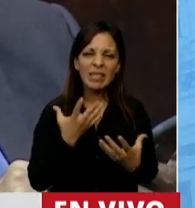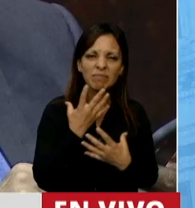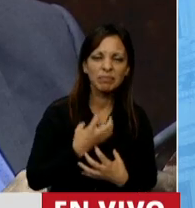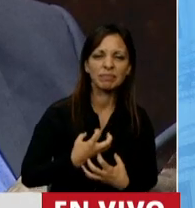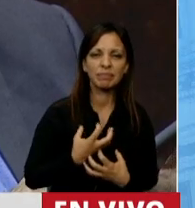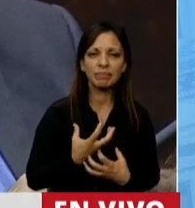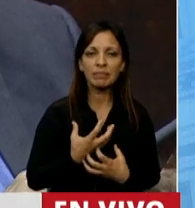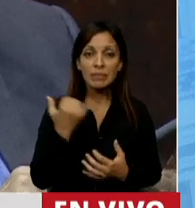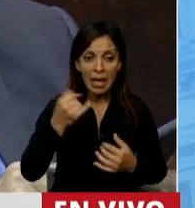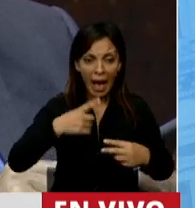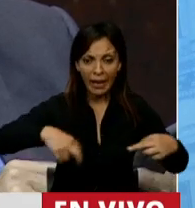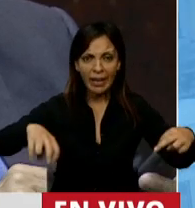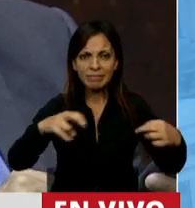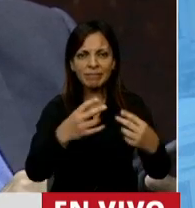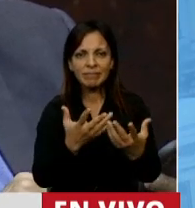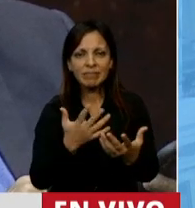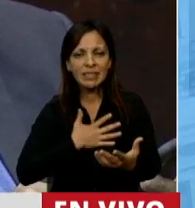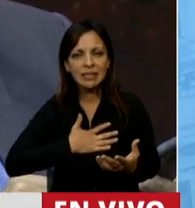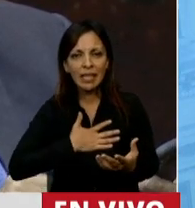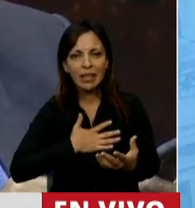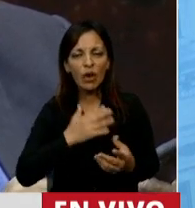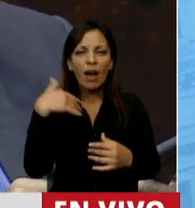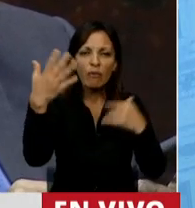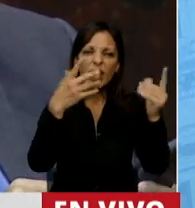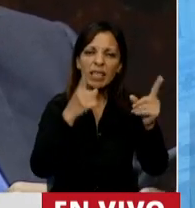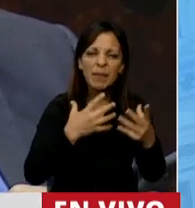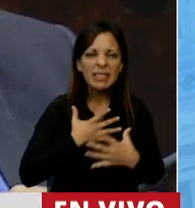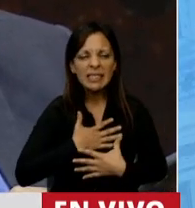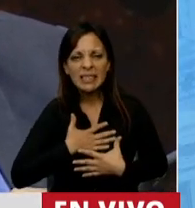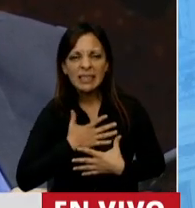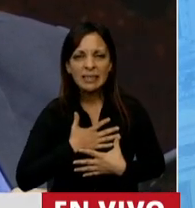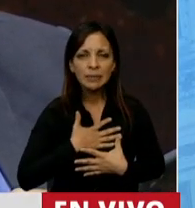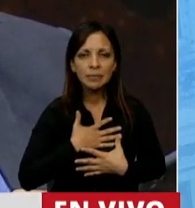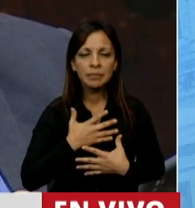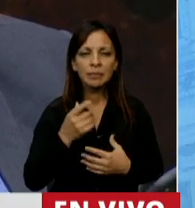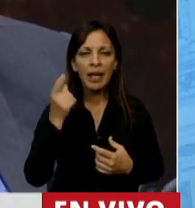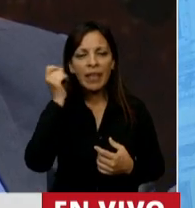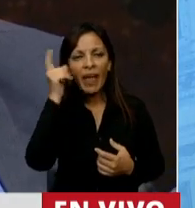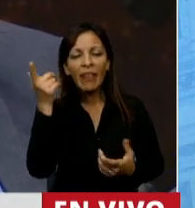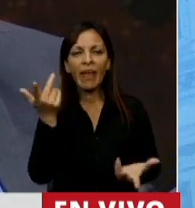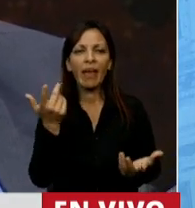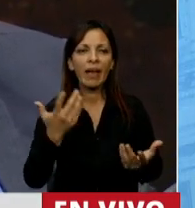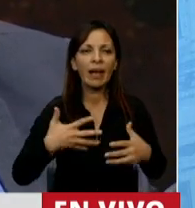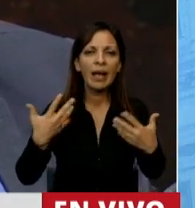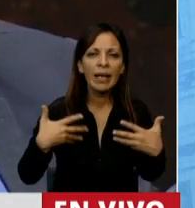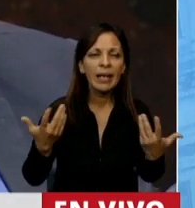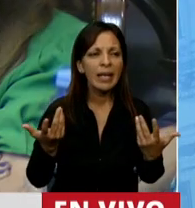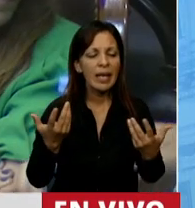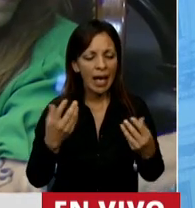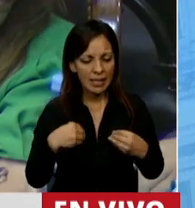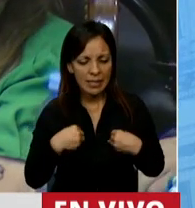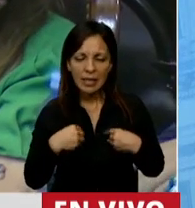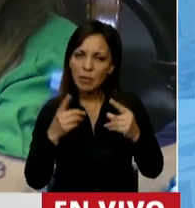Hay congoja aquí en las bancas y hay congoja en la plaza. La idea de la alegría, la idea de que estamos muy